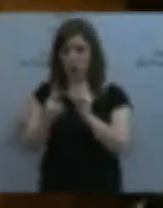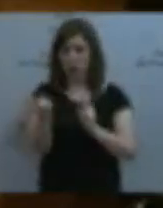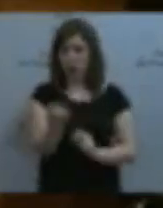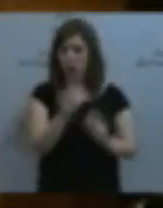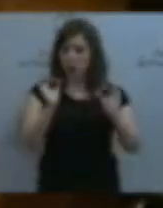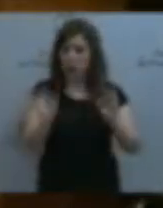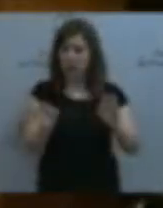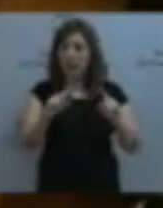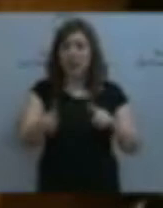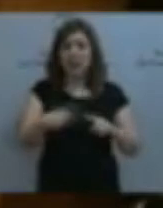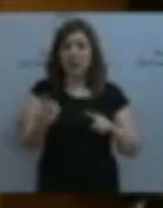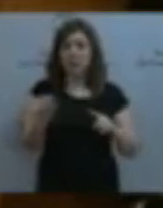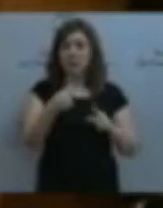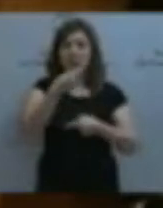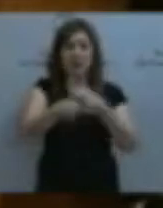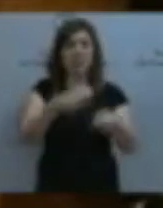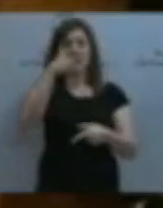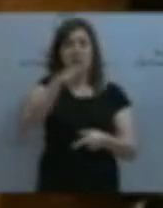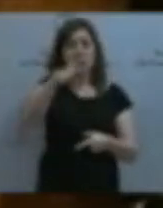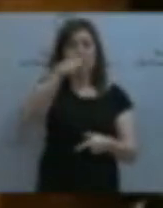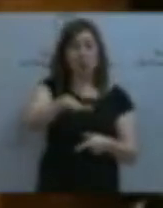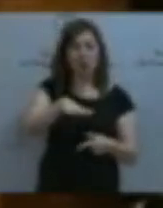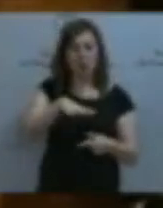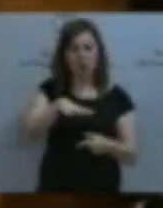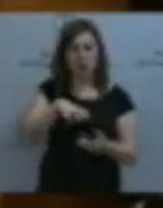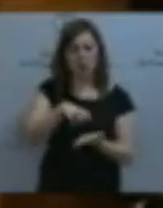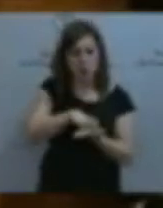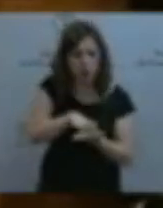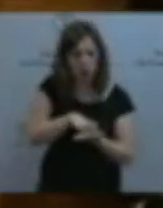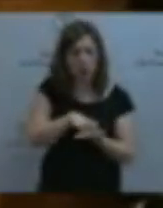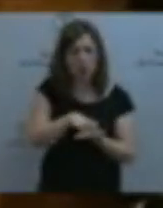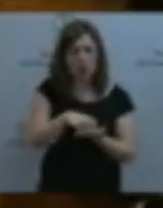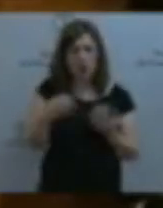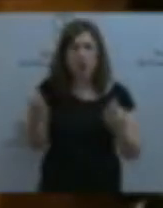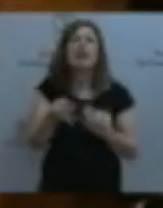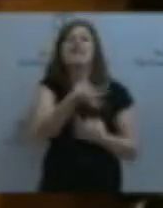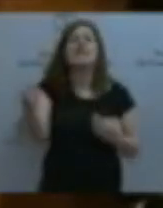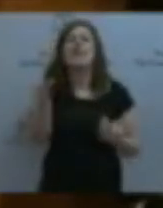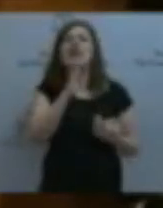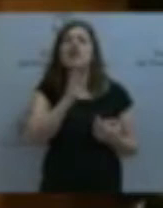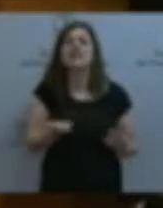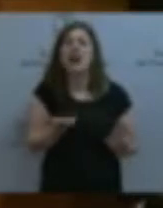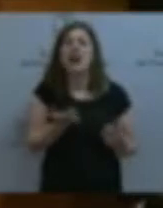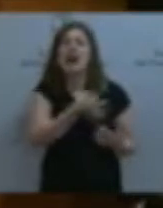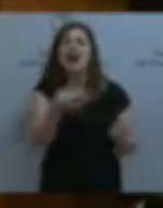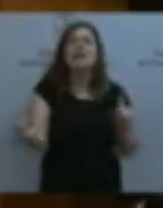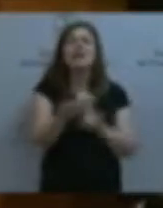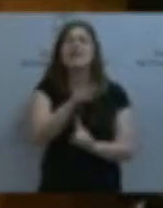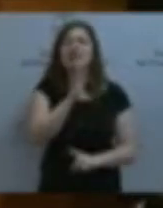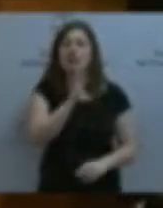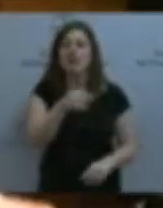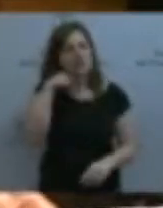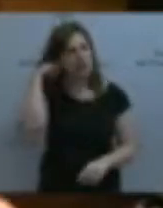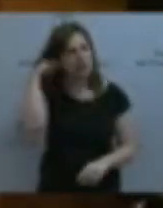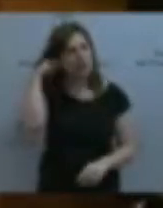que luego se encuentran las familias que denuncian se sienten cuestionadas. La pregunta es, ¿dónde está la eficiencia en todo esto? ¿Dónde está la eficiencia? Pues no está en